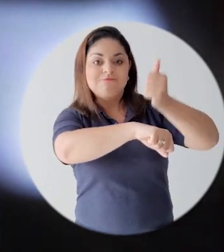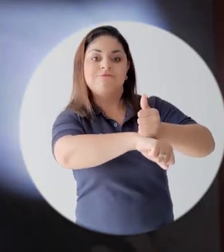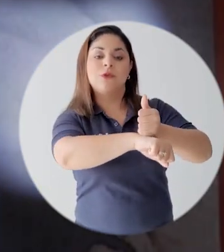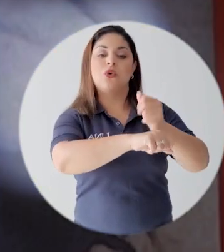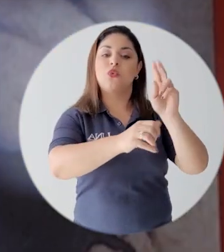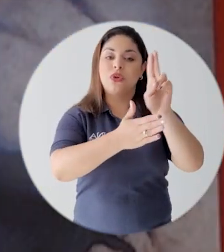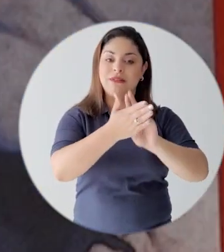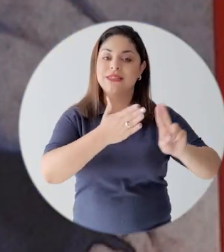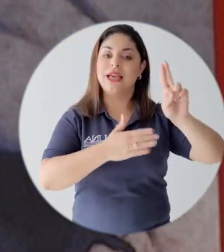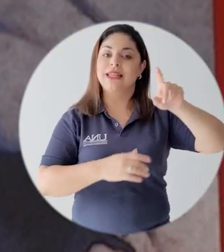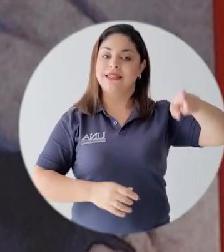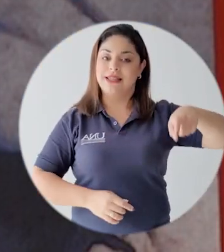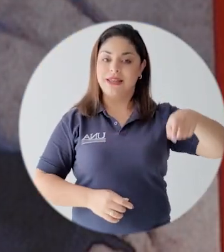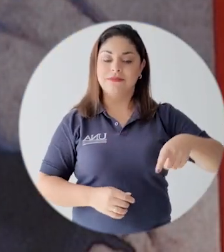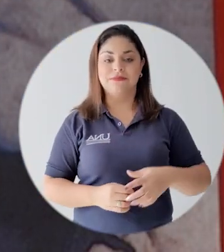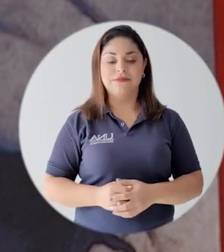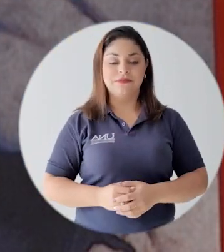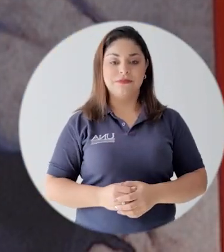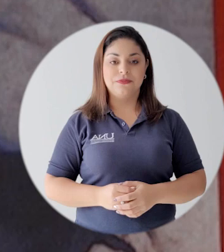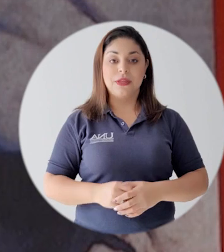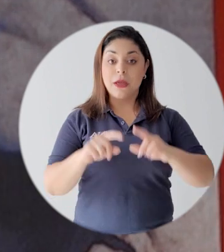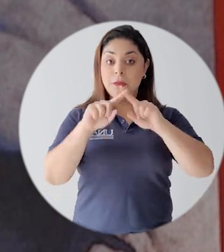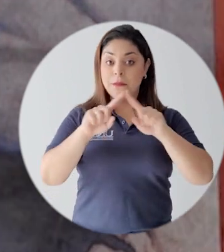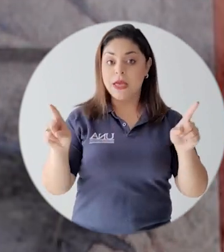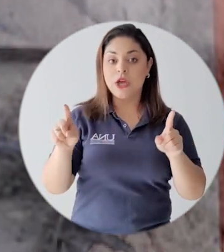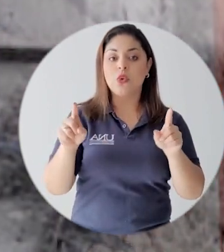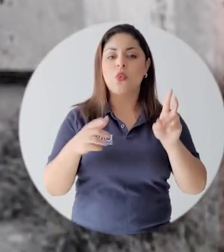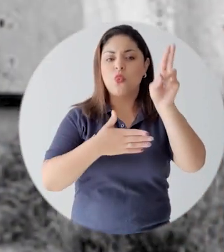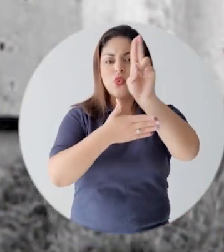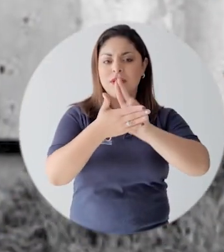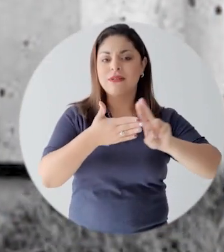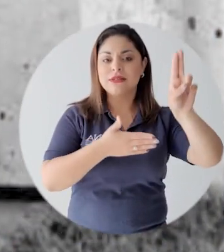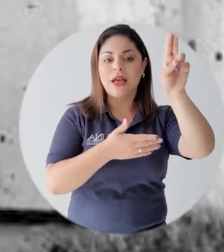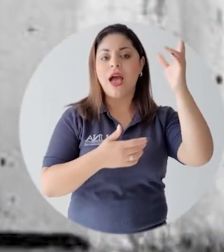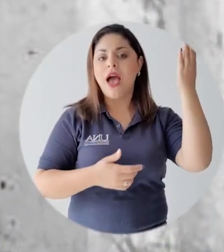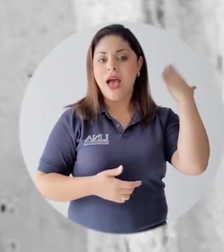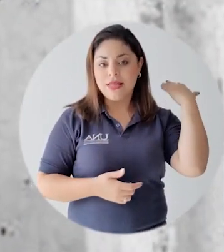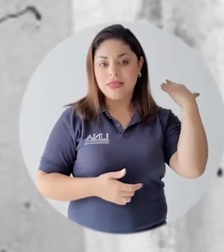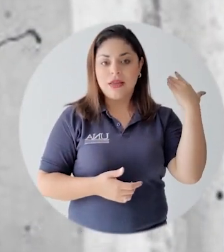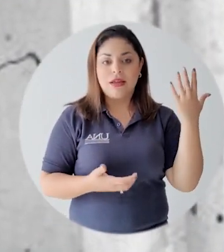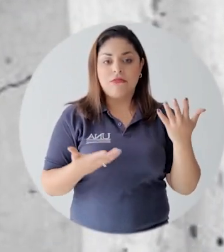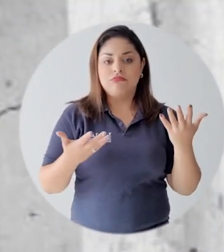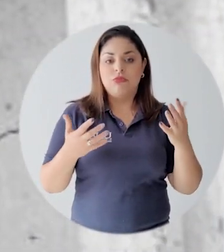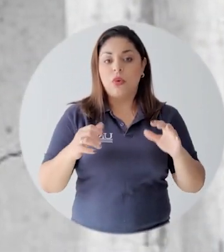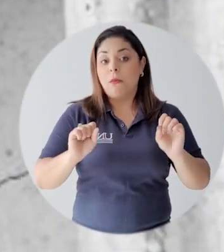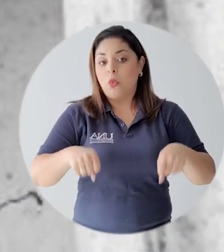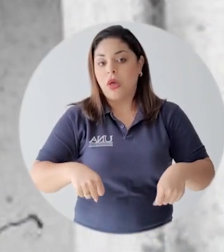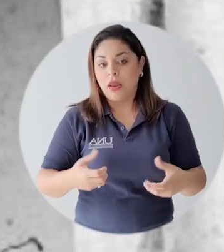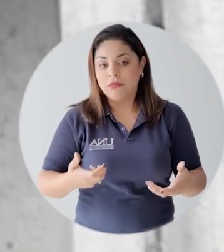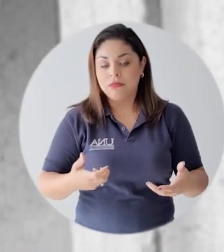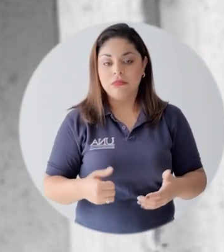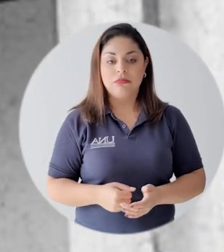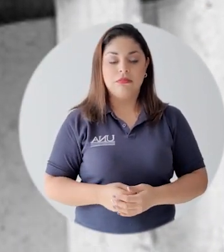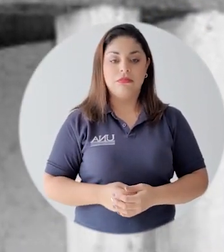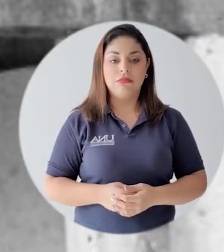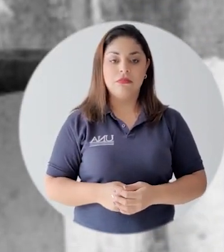consagró como título, como universidad. Pero la universidad era la